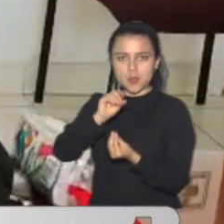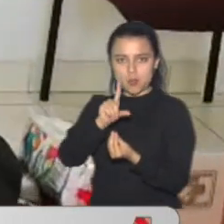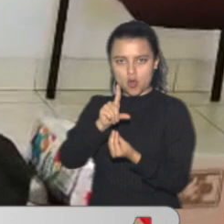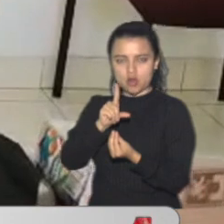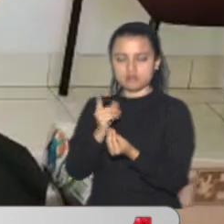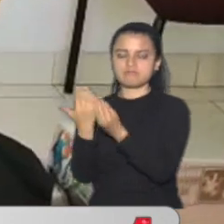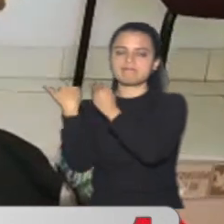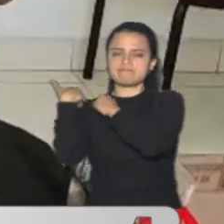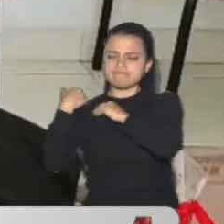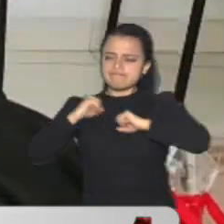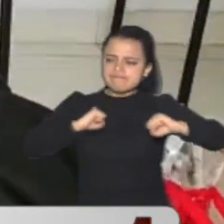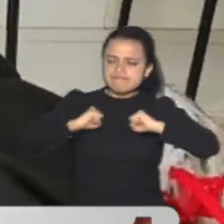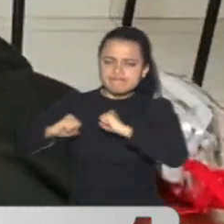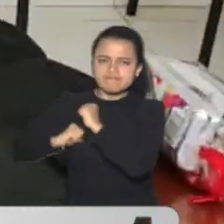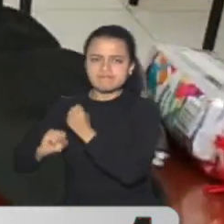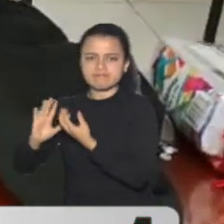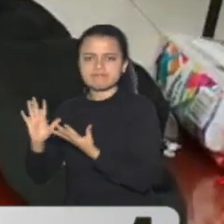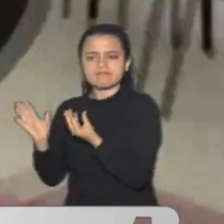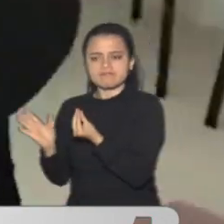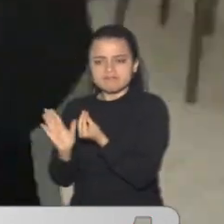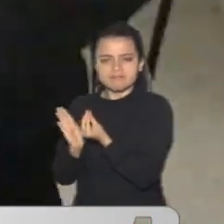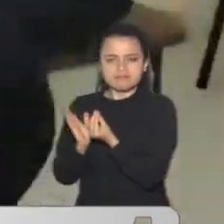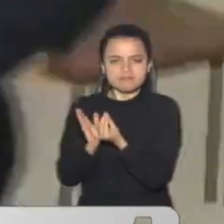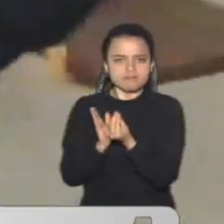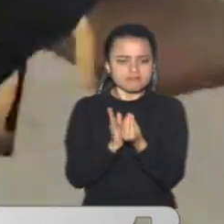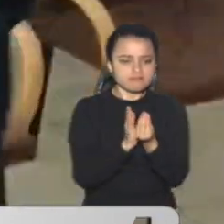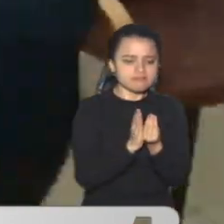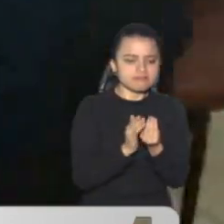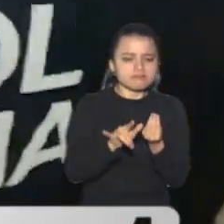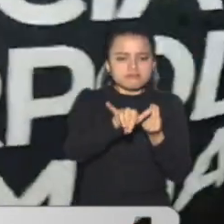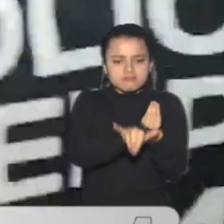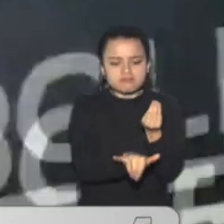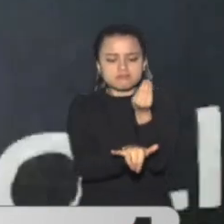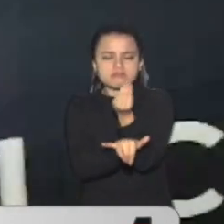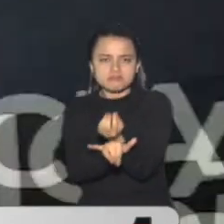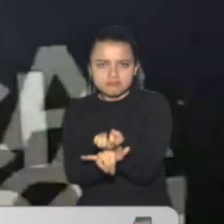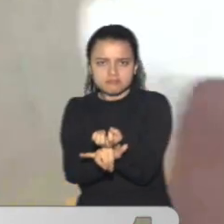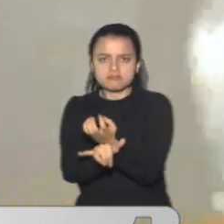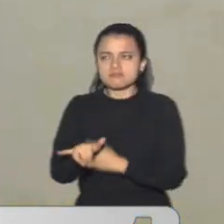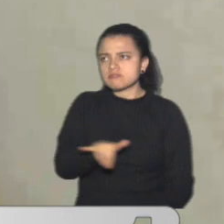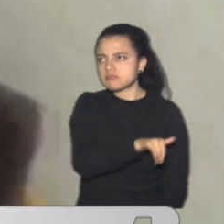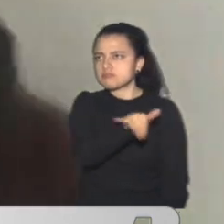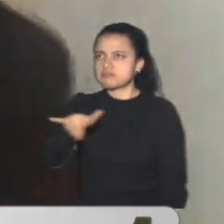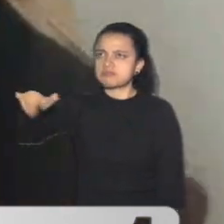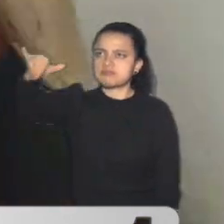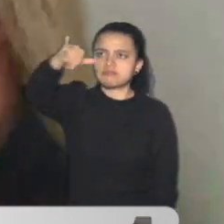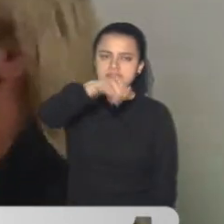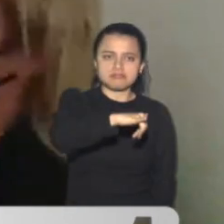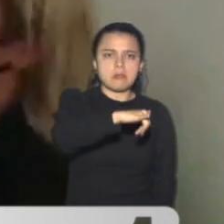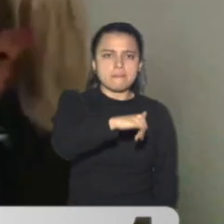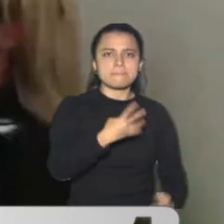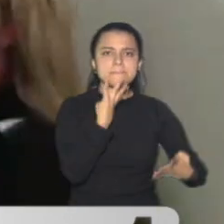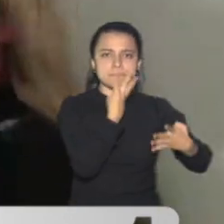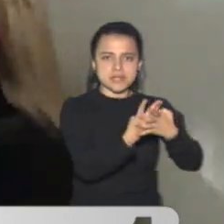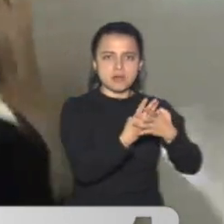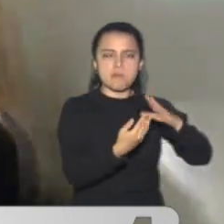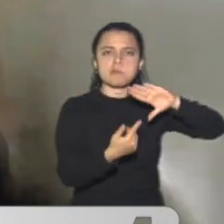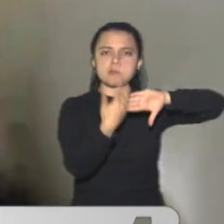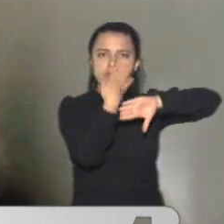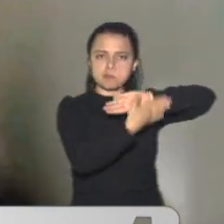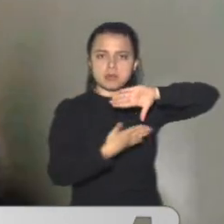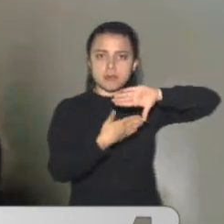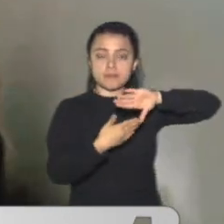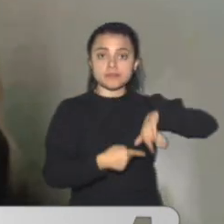sería la encargada de las finanzas del grupo criminal a partir del lavado de activos y los enlaces con carteles internacionales para el envío de cocaína a